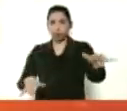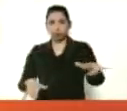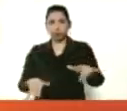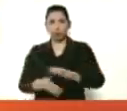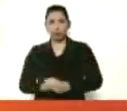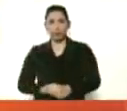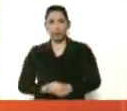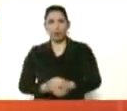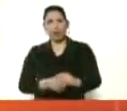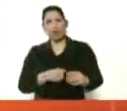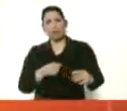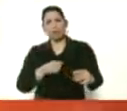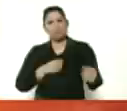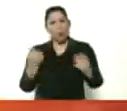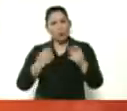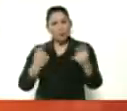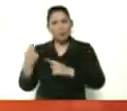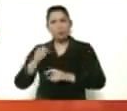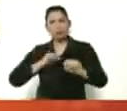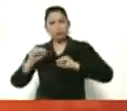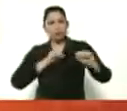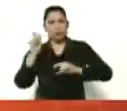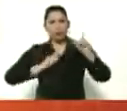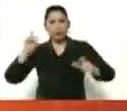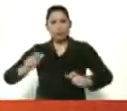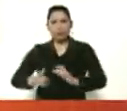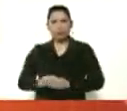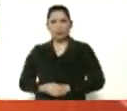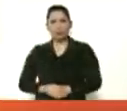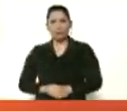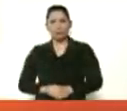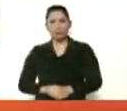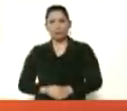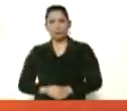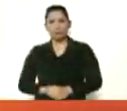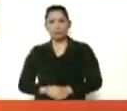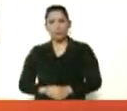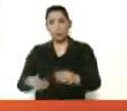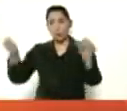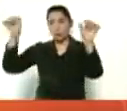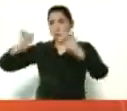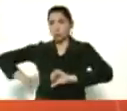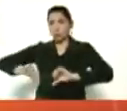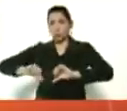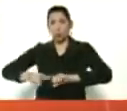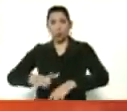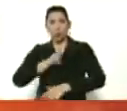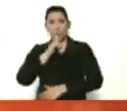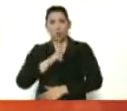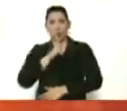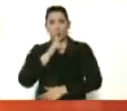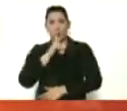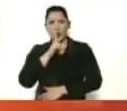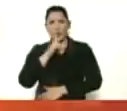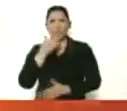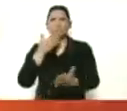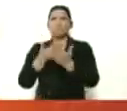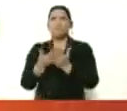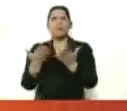movimiento de gente. Pero ha habido una caída total de la demanda,